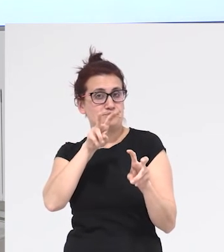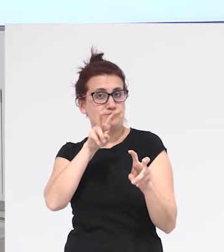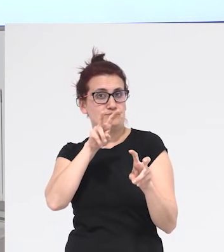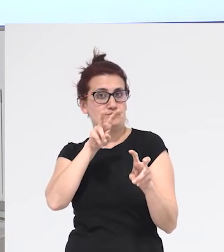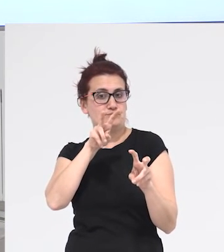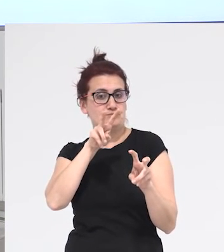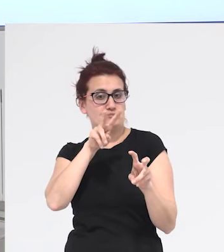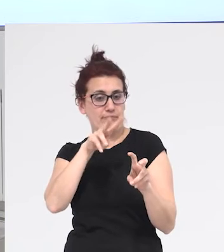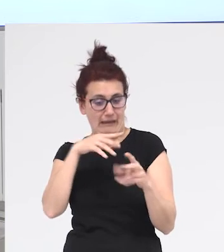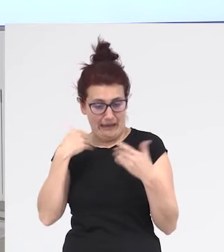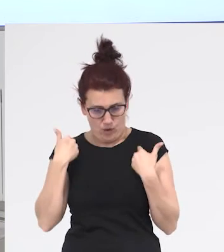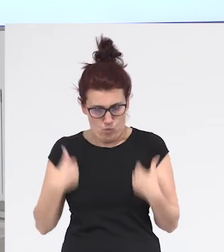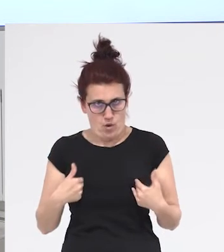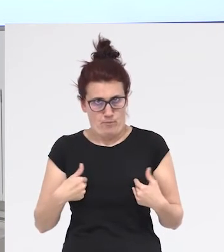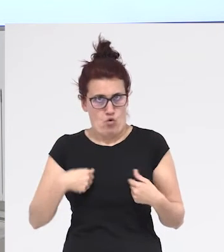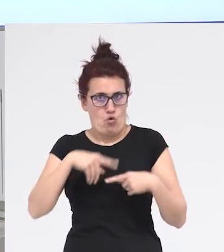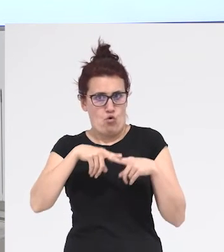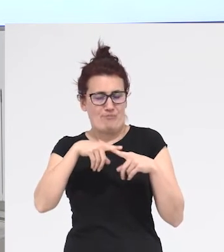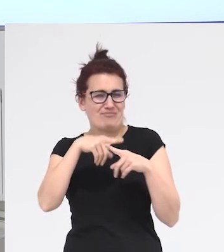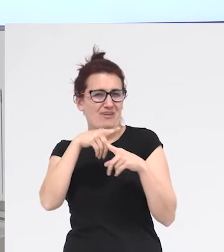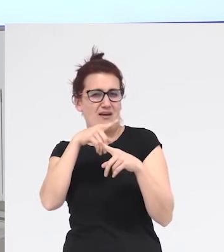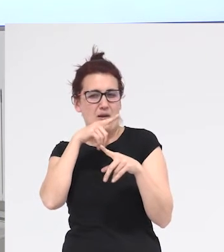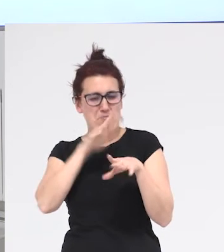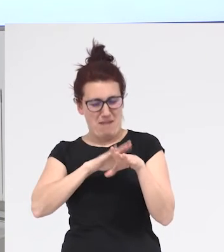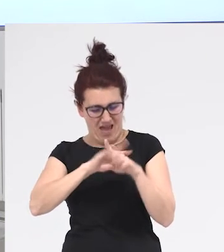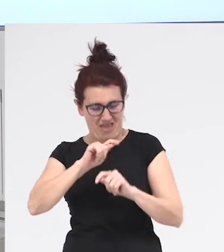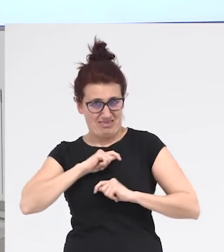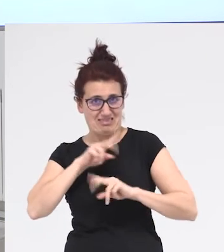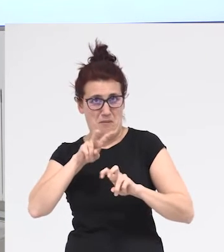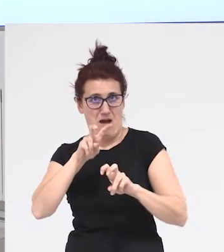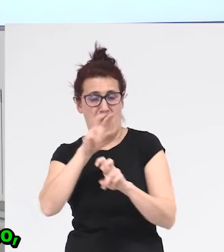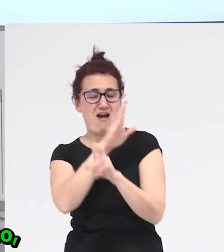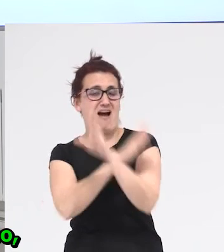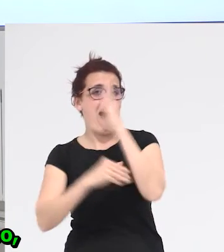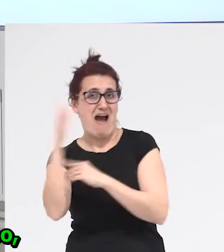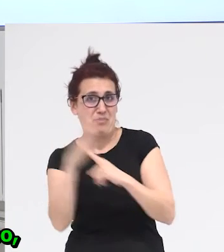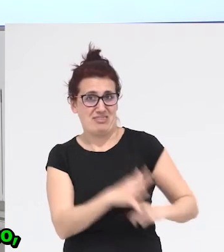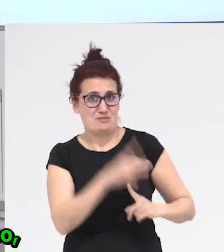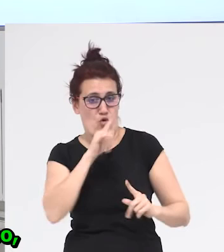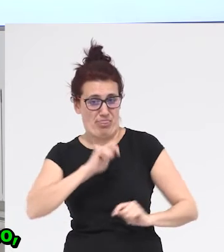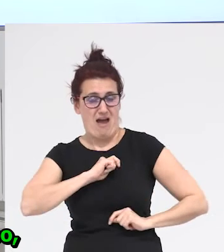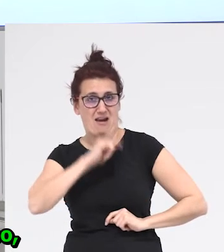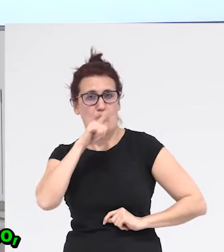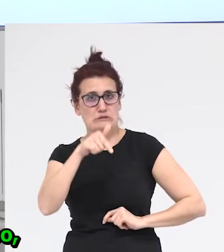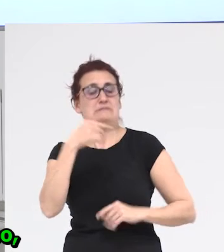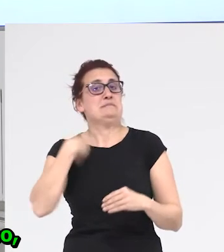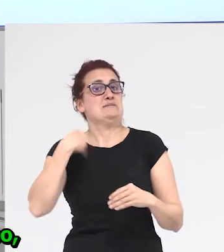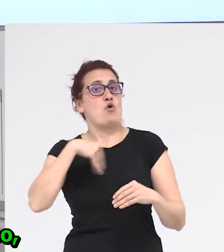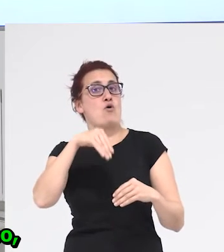que estarían ahí en juego para dar forma al capacitismo son